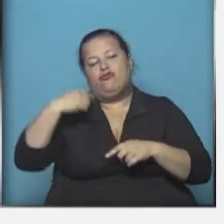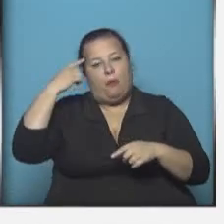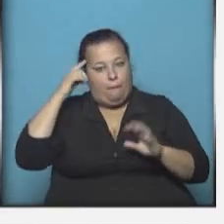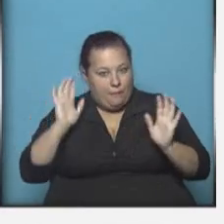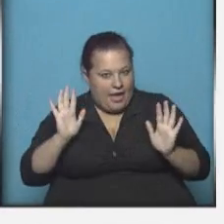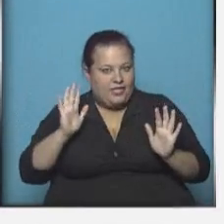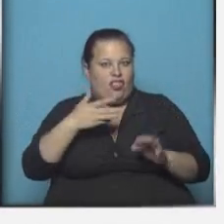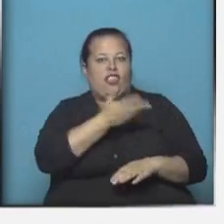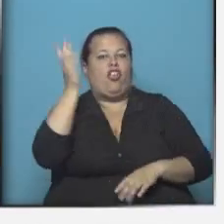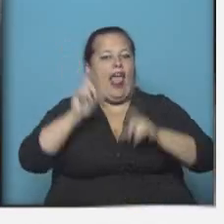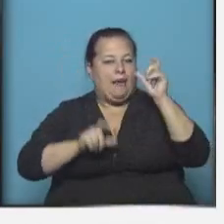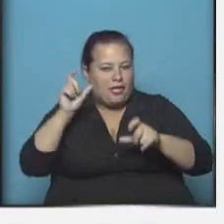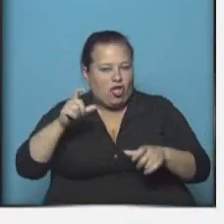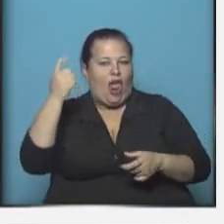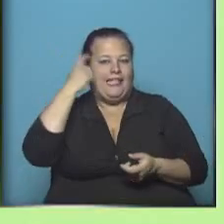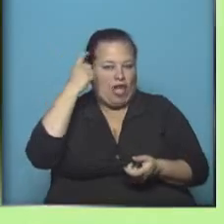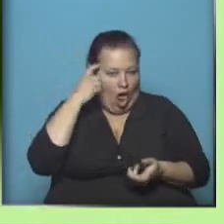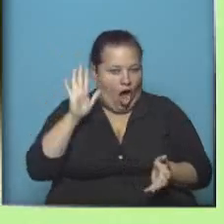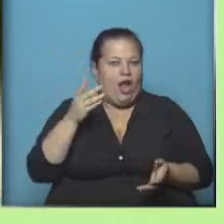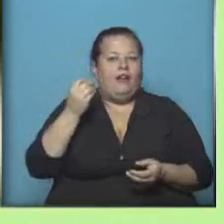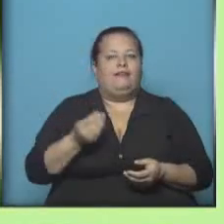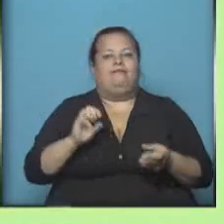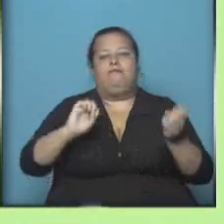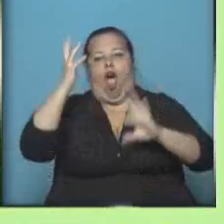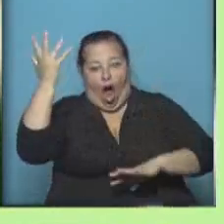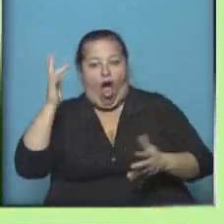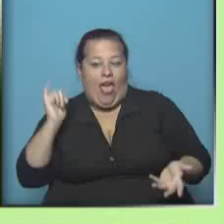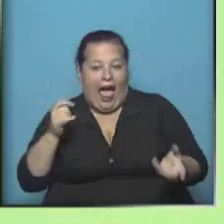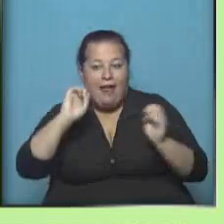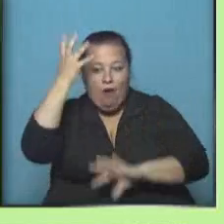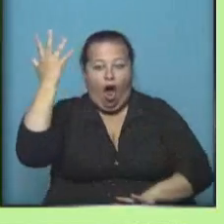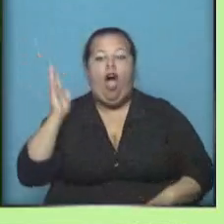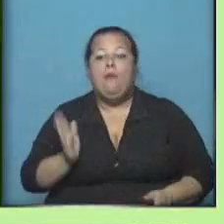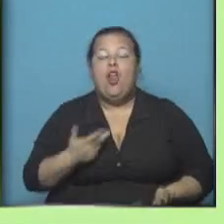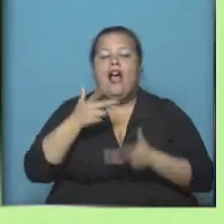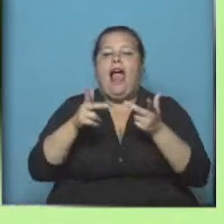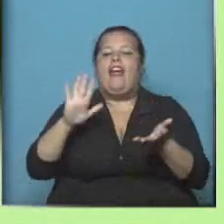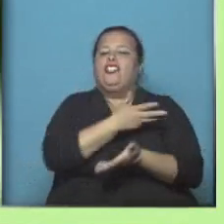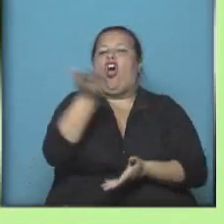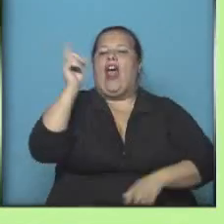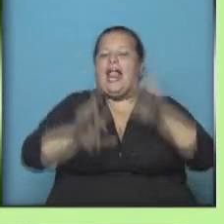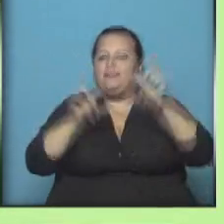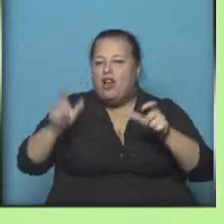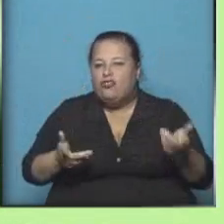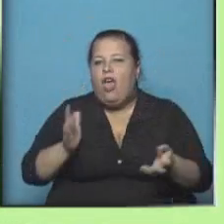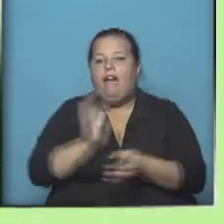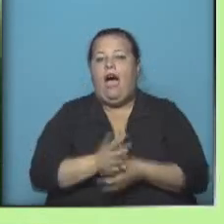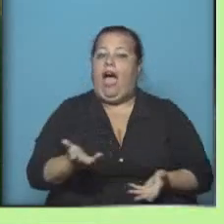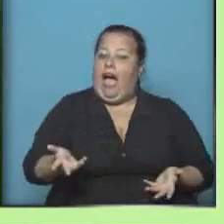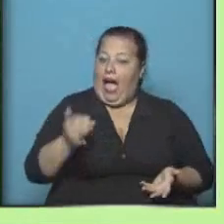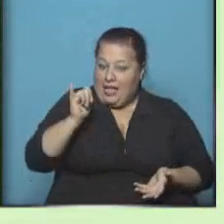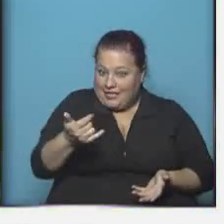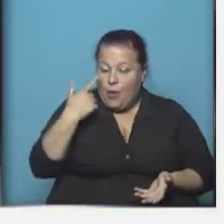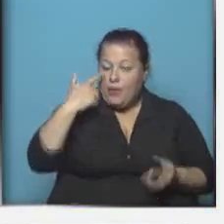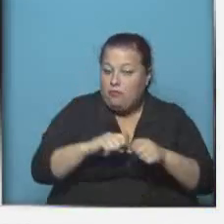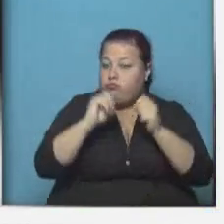que social, psicológico, ¿no? Donde... Moda. Sí, claro, por eso digo esta cosa social donde, ay, sí, ¿viste